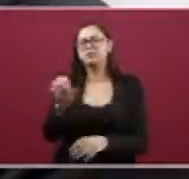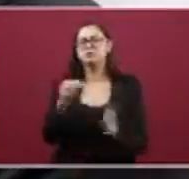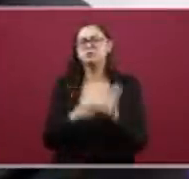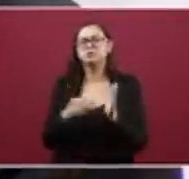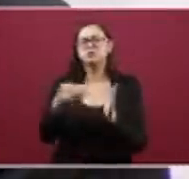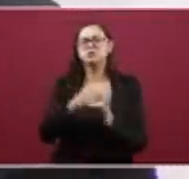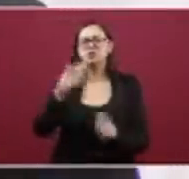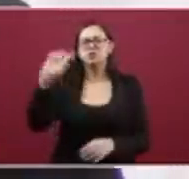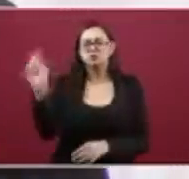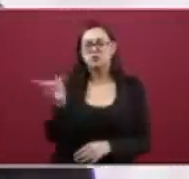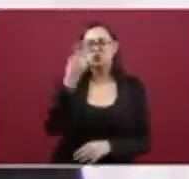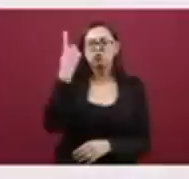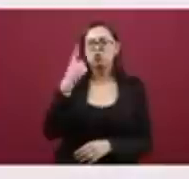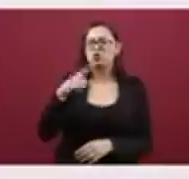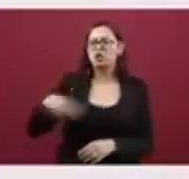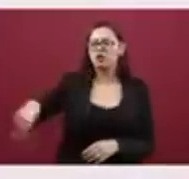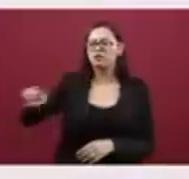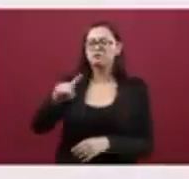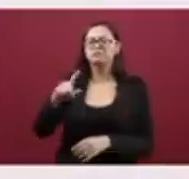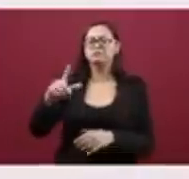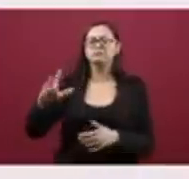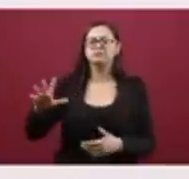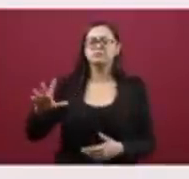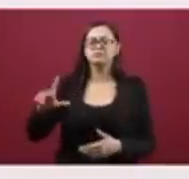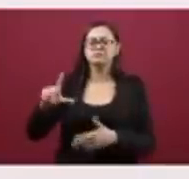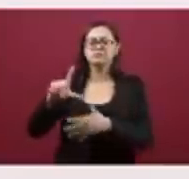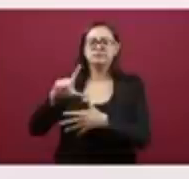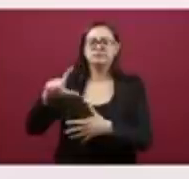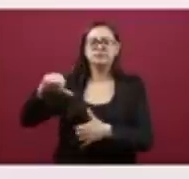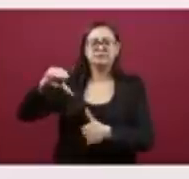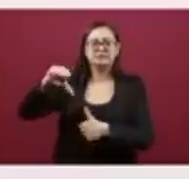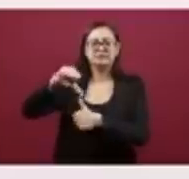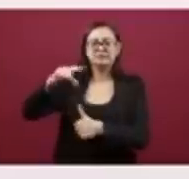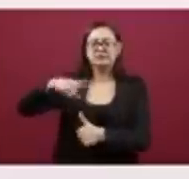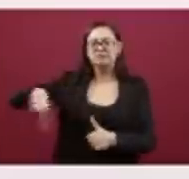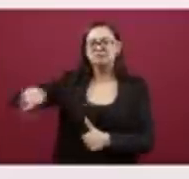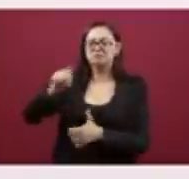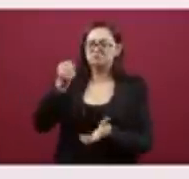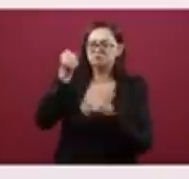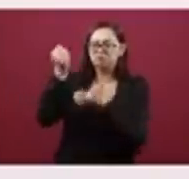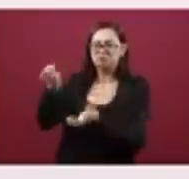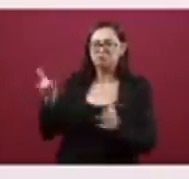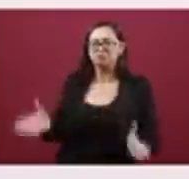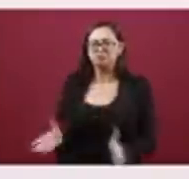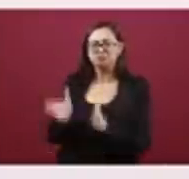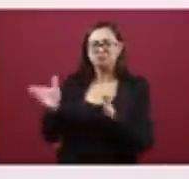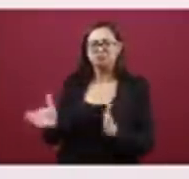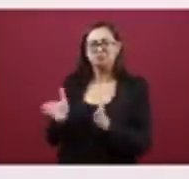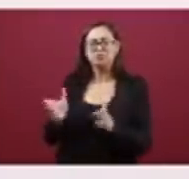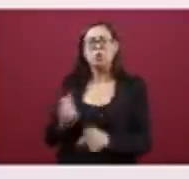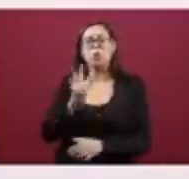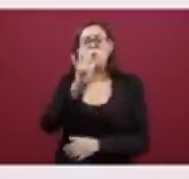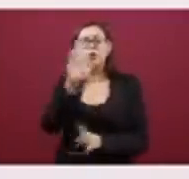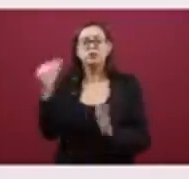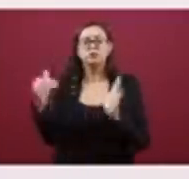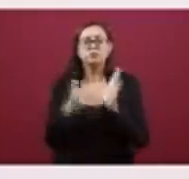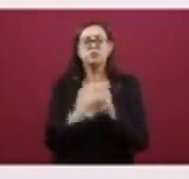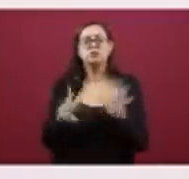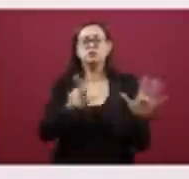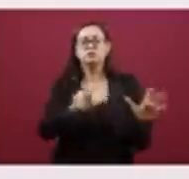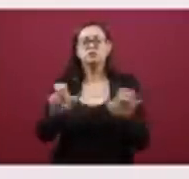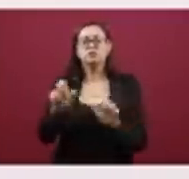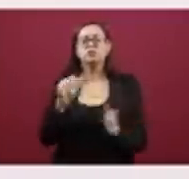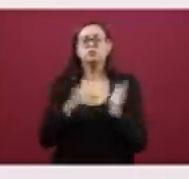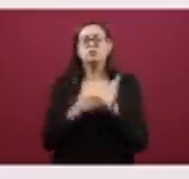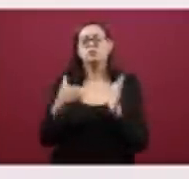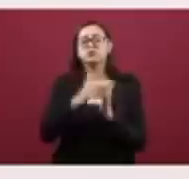dólares en los países hermanos vecinos de centroamérica y 4800 millones